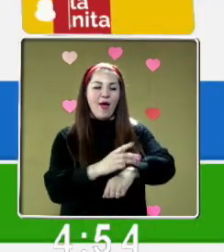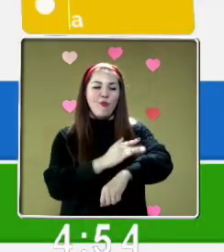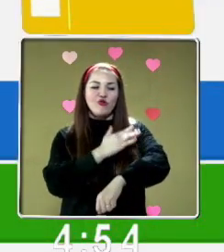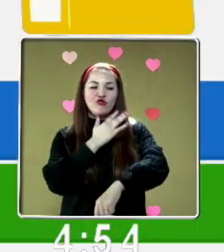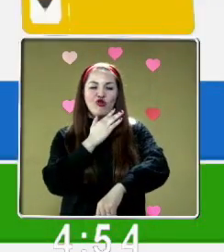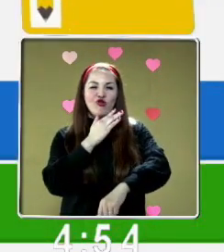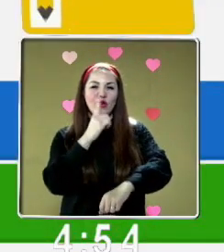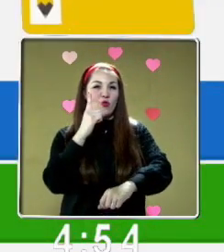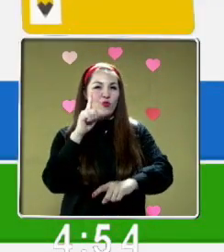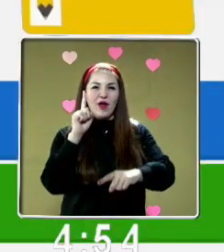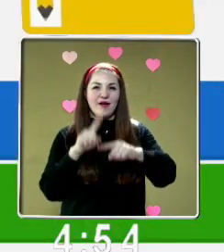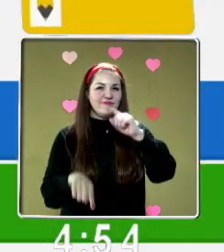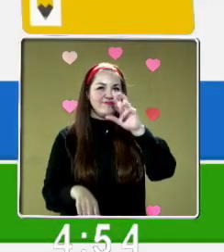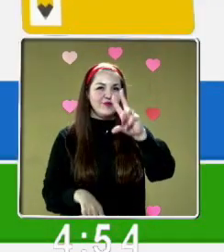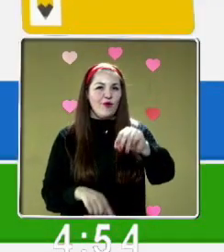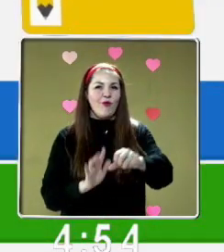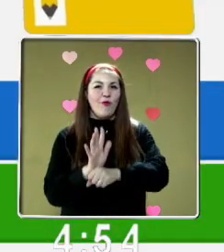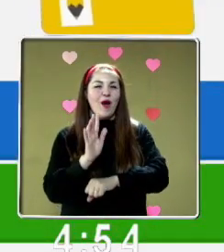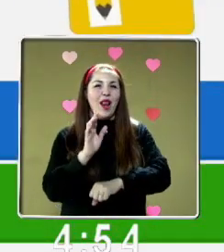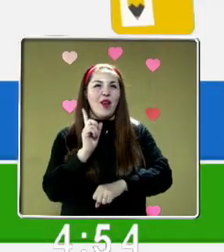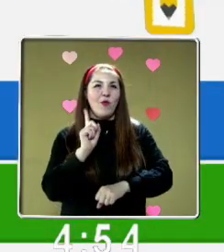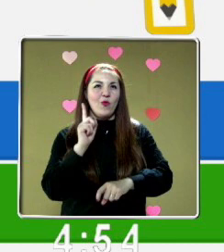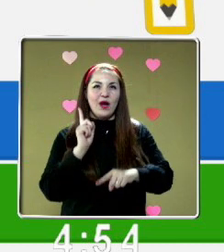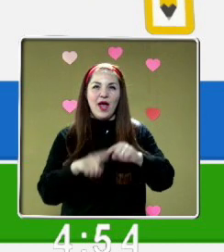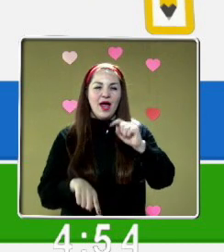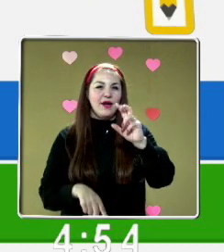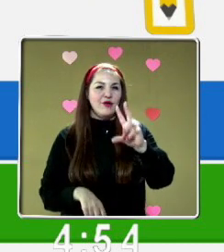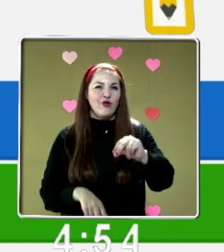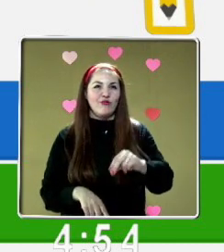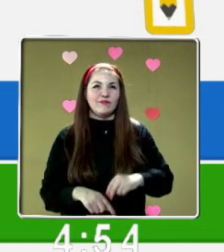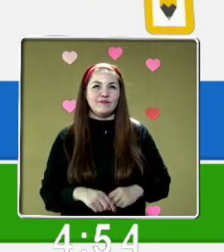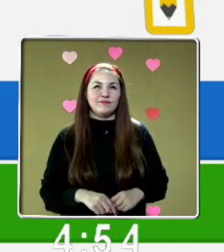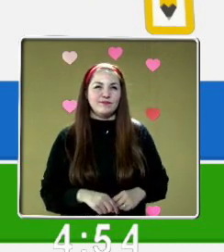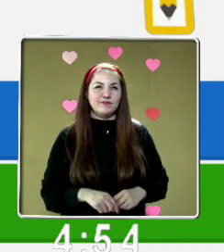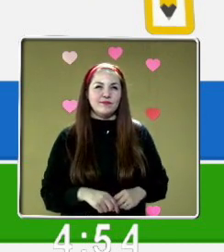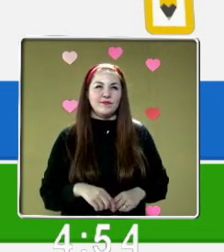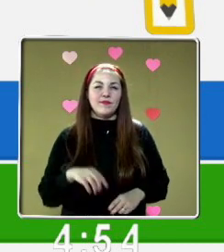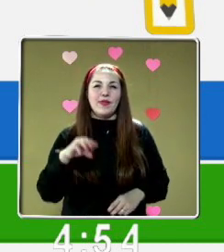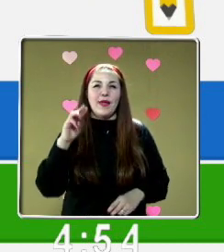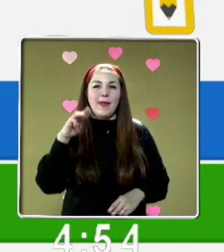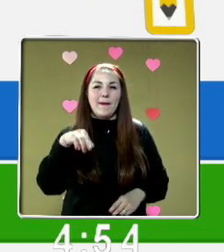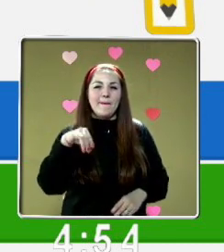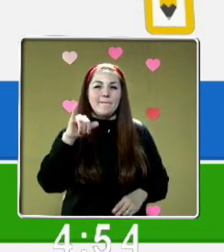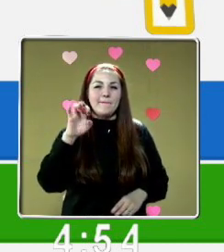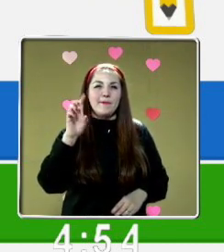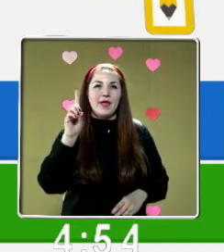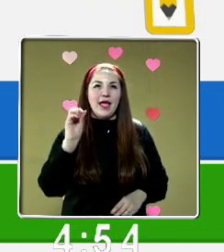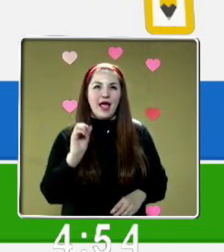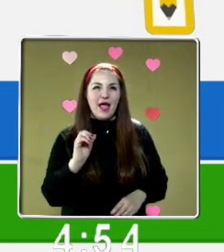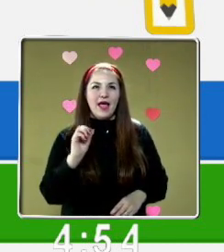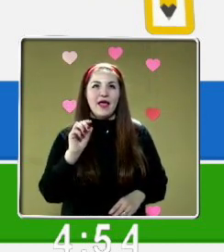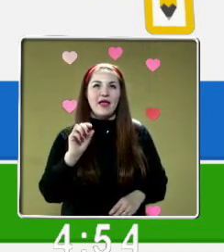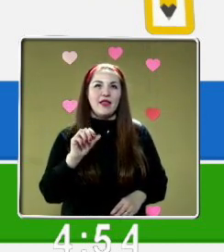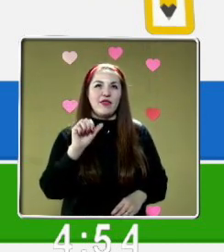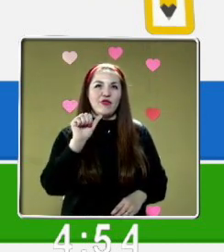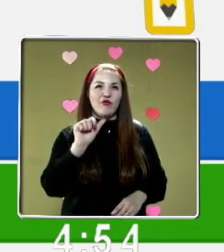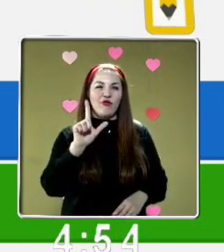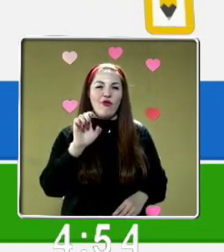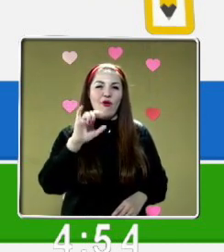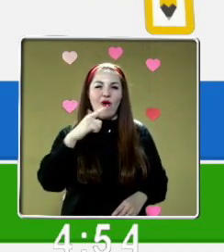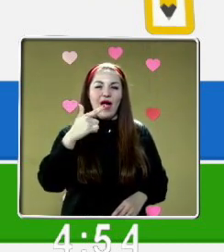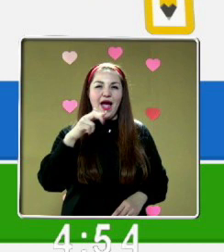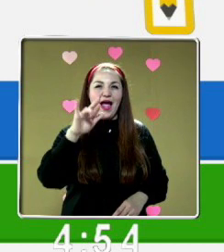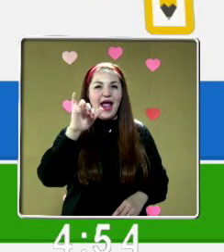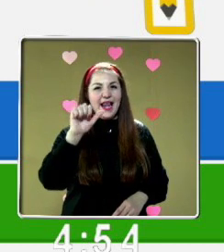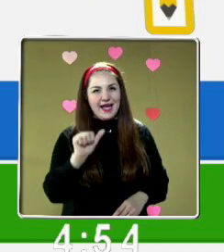emociones, excepto, acuérdense de esa palabrita que en los exámenes también se las ponen mucho. Ok, triángulo,